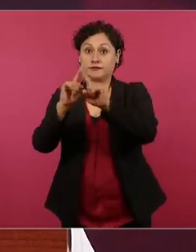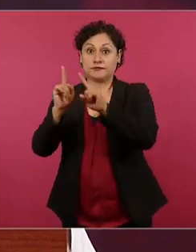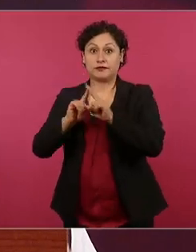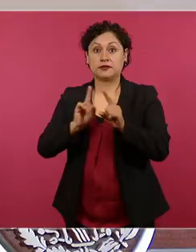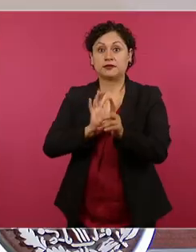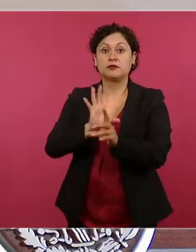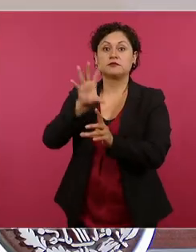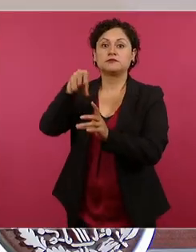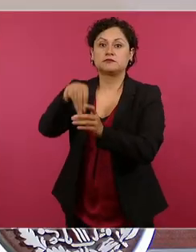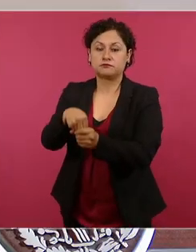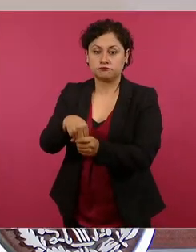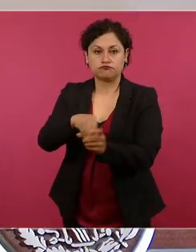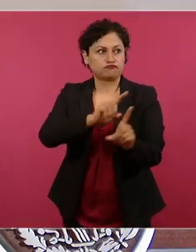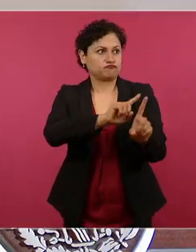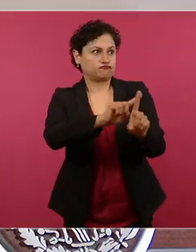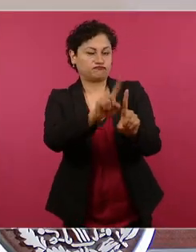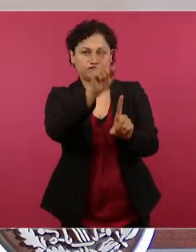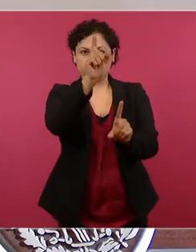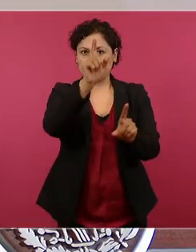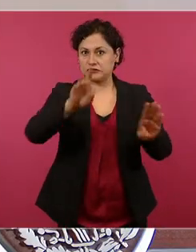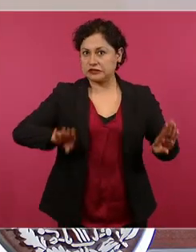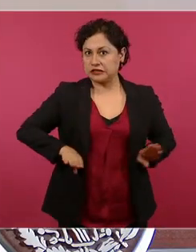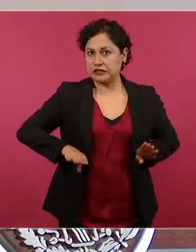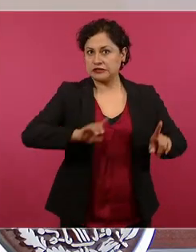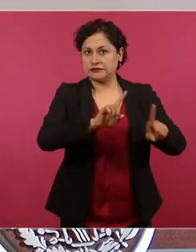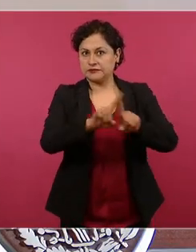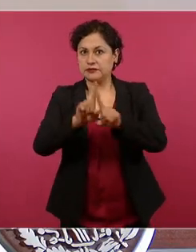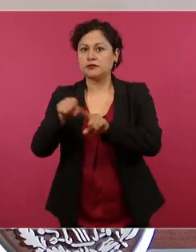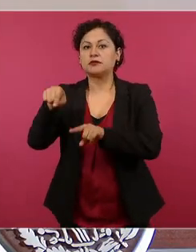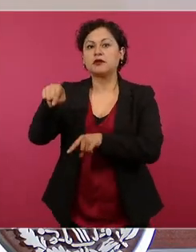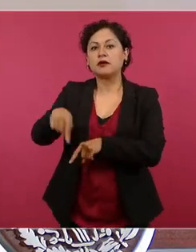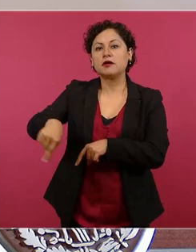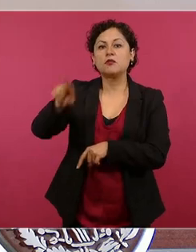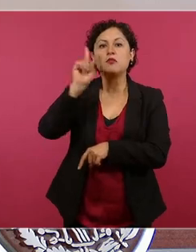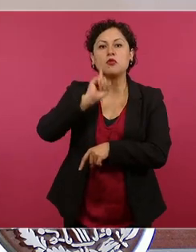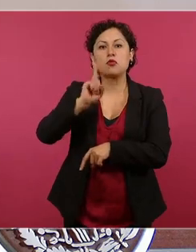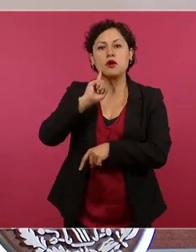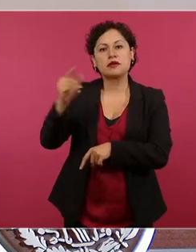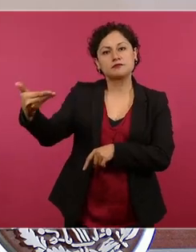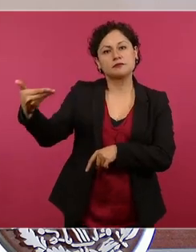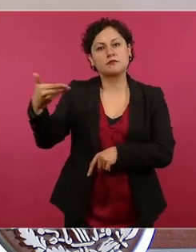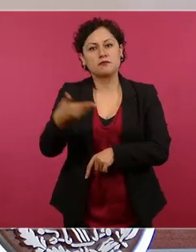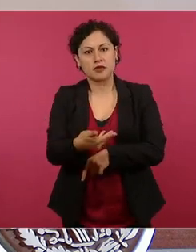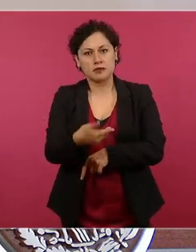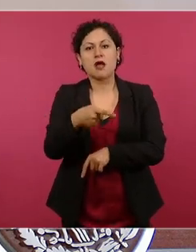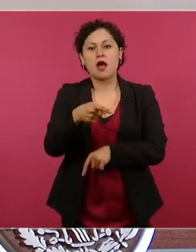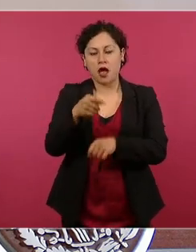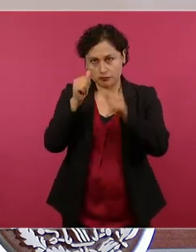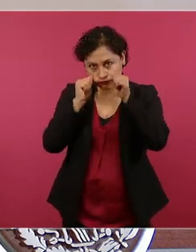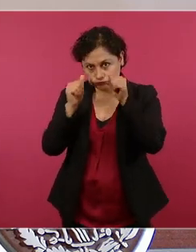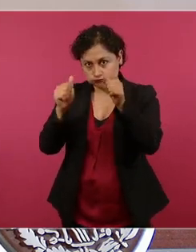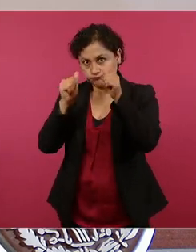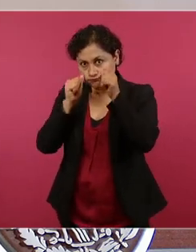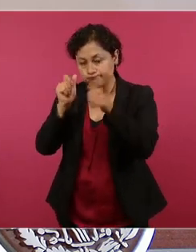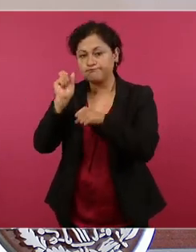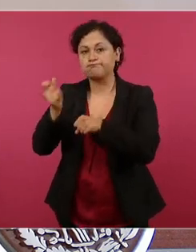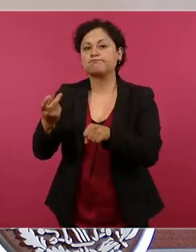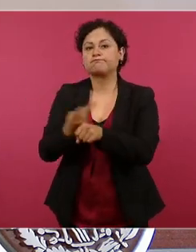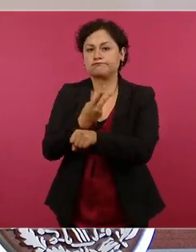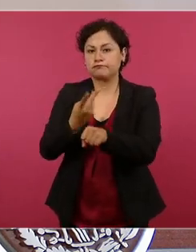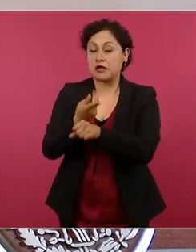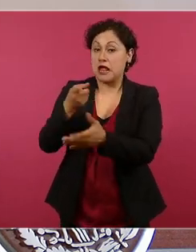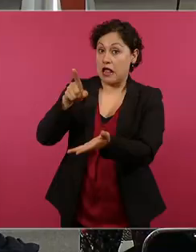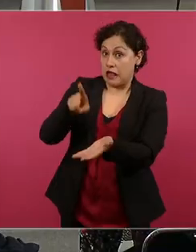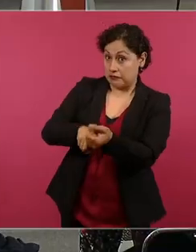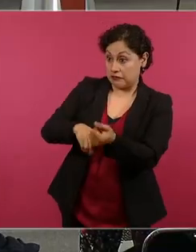integral, atendiéndose las diversas solicitudes de las mujeres privadas de la libertad, además de que se ha promovido en la